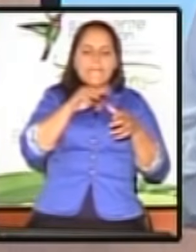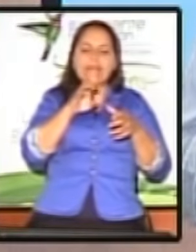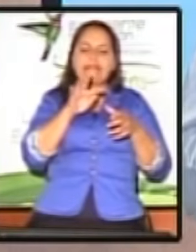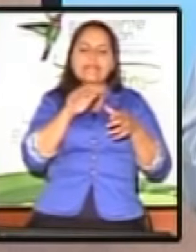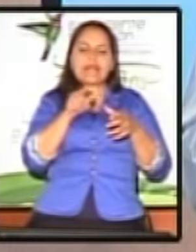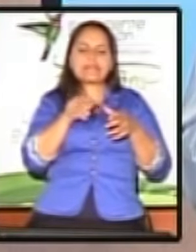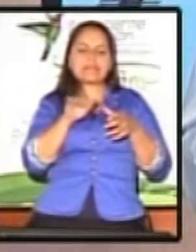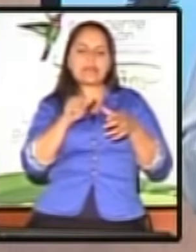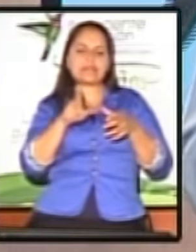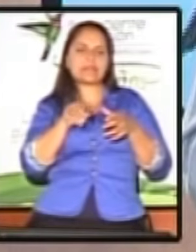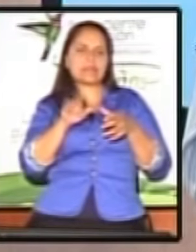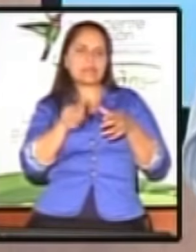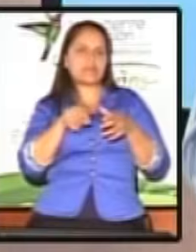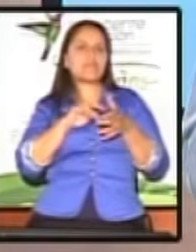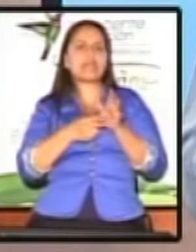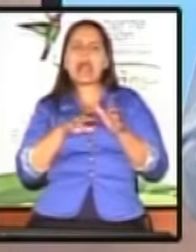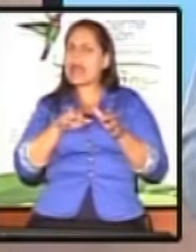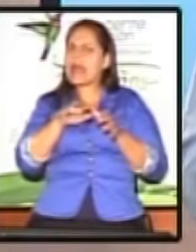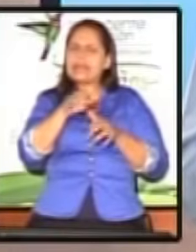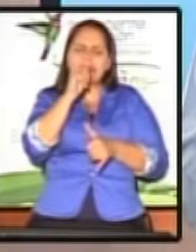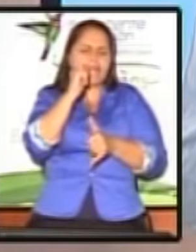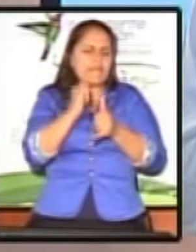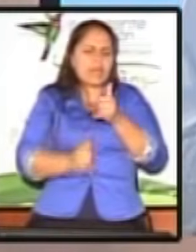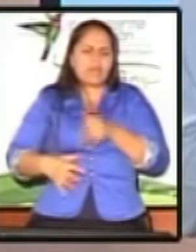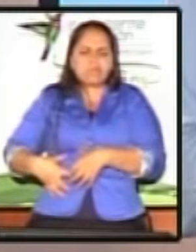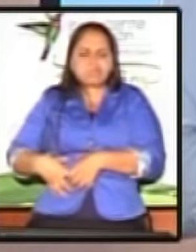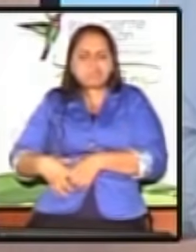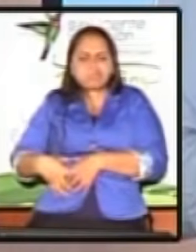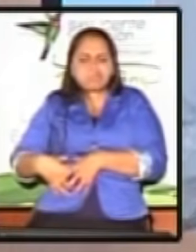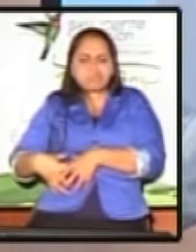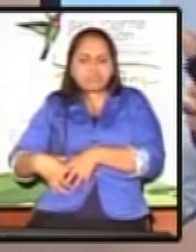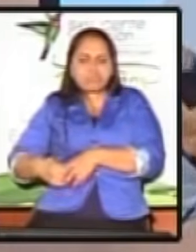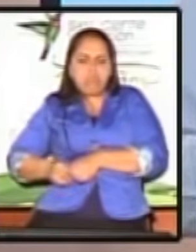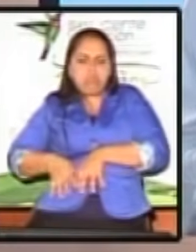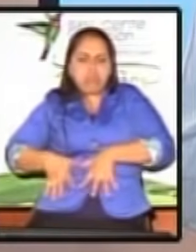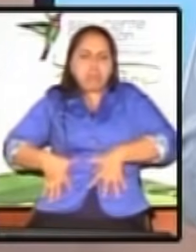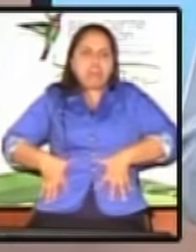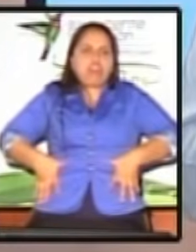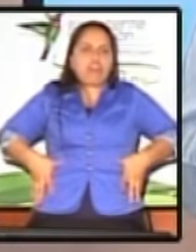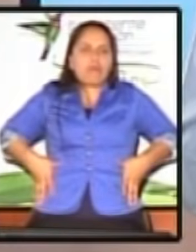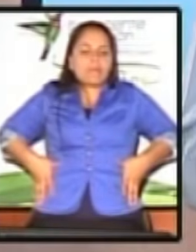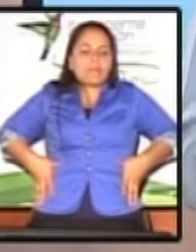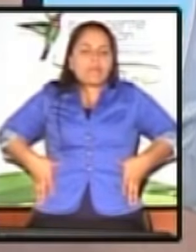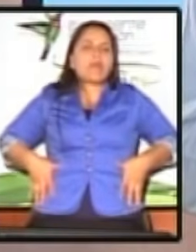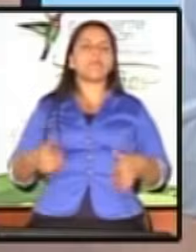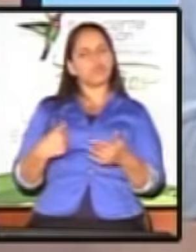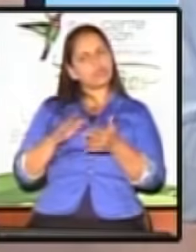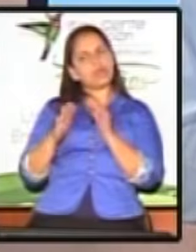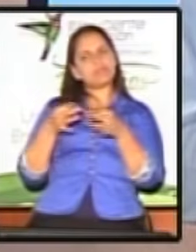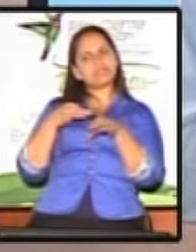dar al traste con la vida por estorbar en la función de otros órganos. Pero vamos a hacer un tratamiento y vamos a empezar